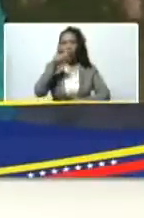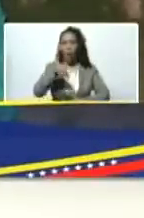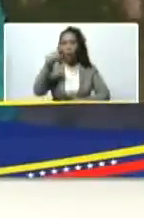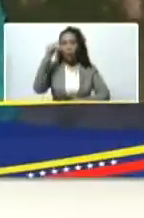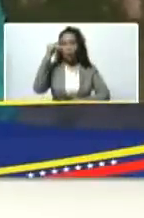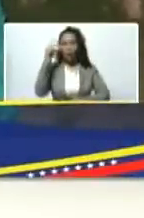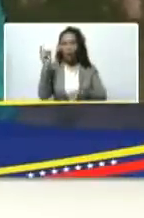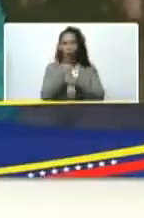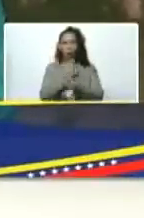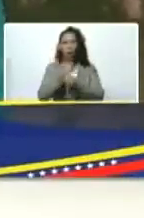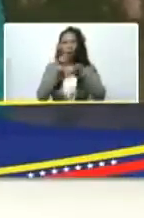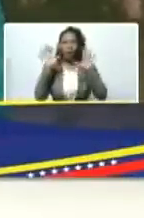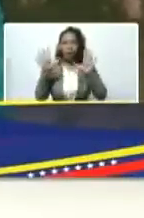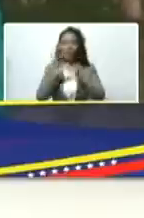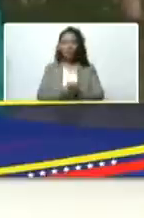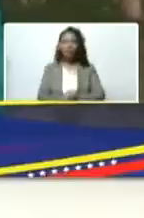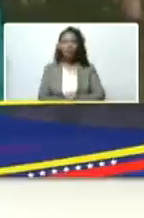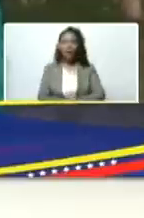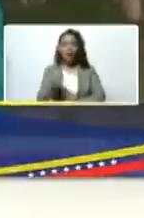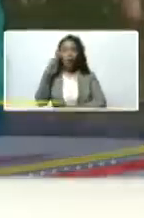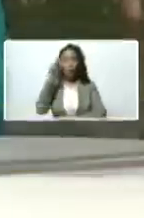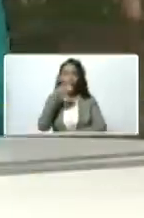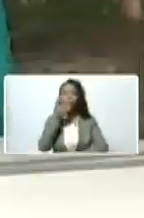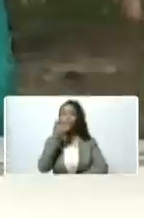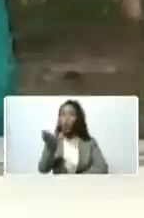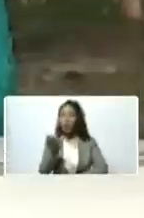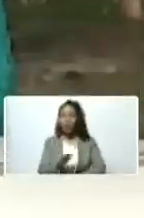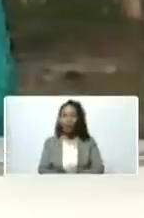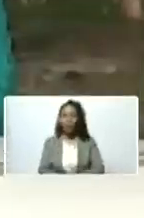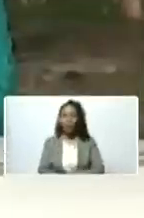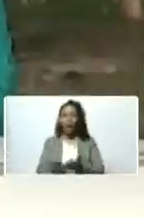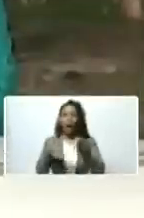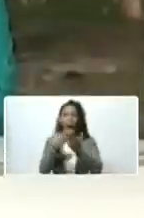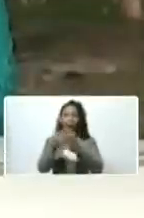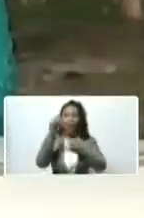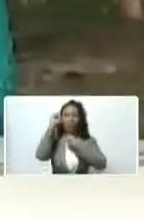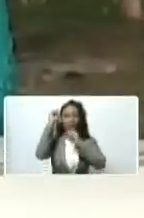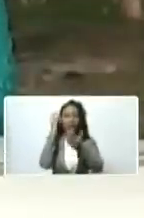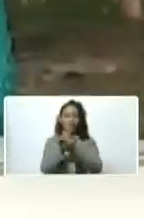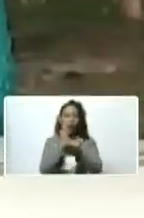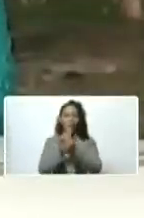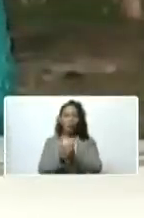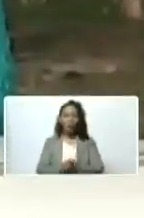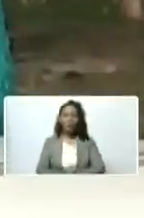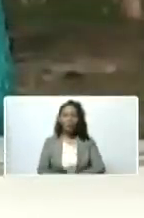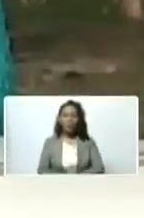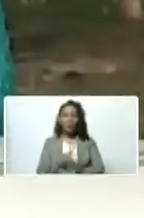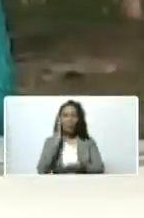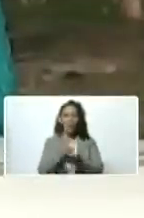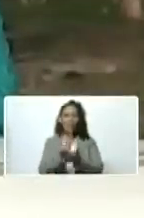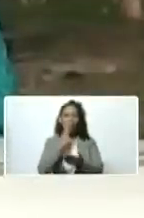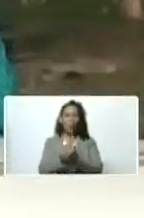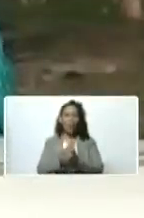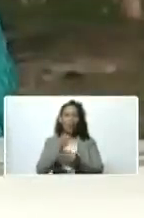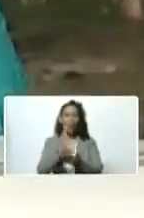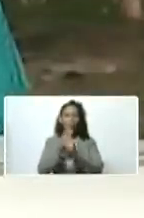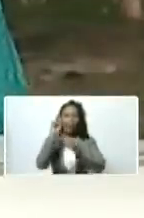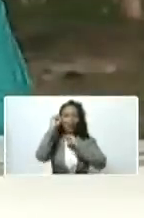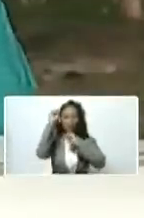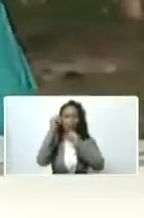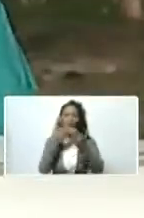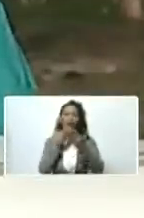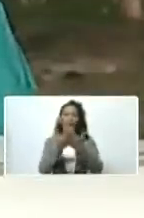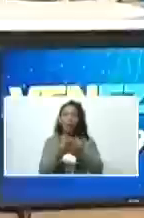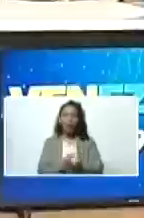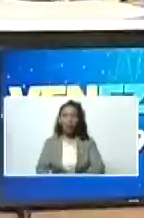agosto nos vemos en la próxima hasta la victoria siempre siempre siempre venceremos gracias